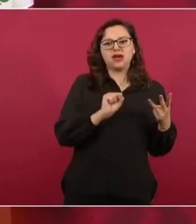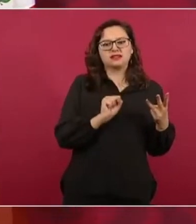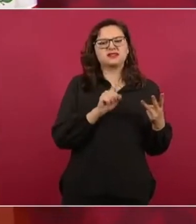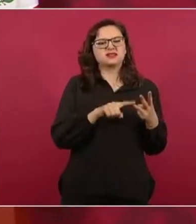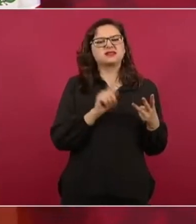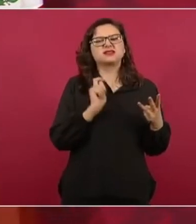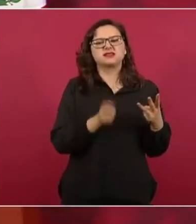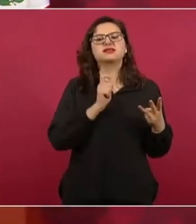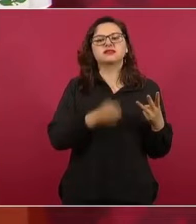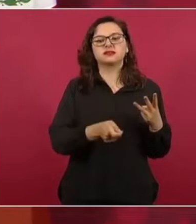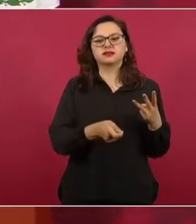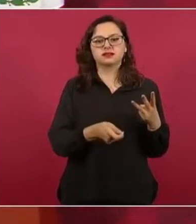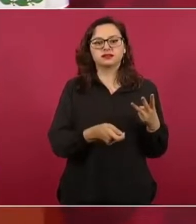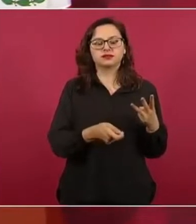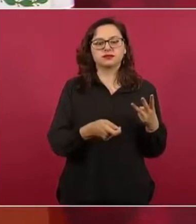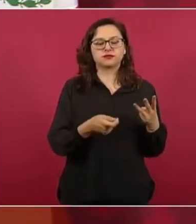Entonces,